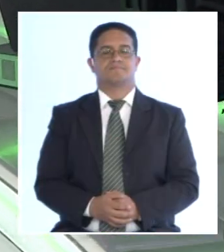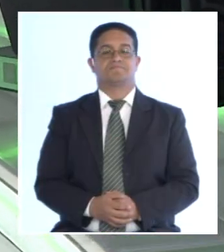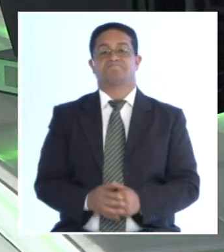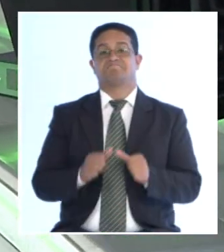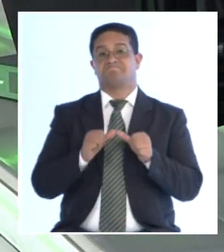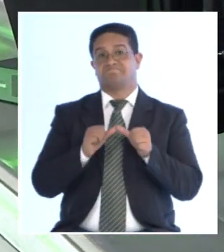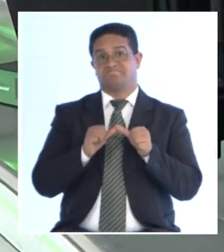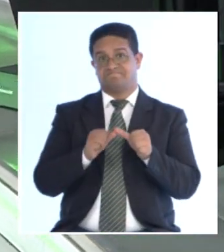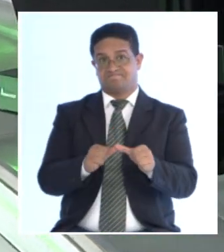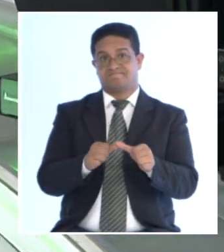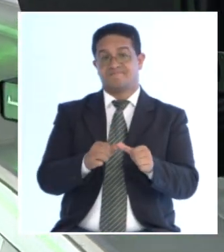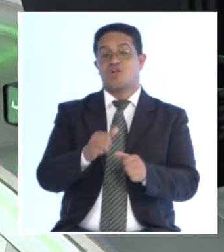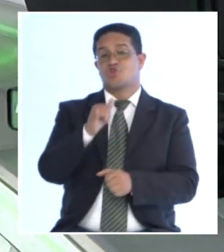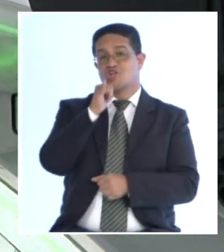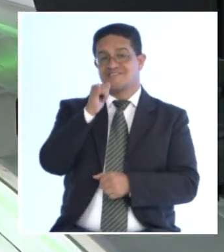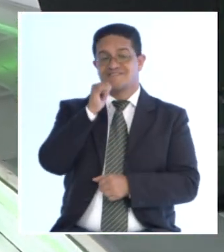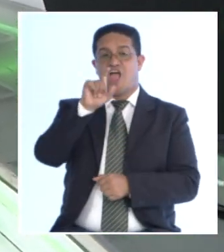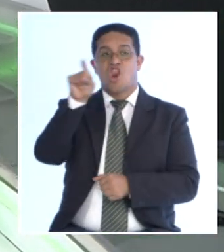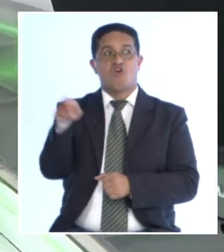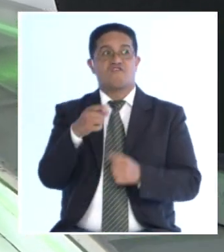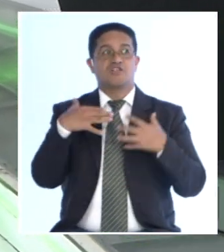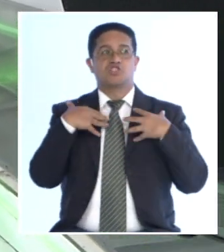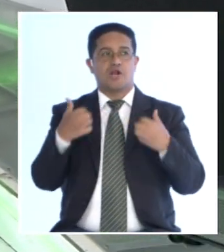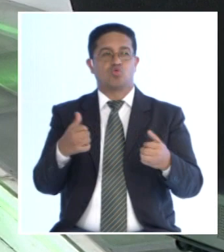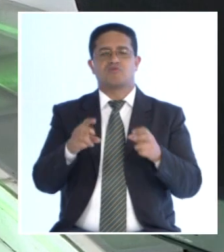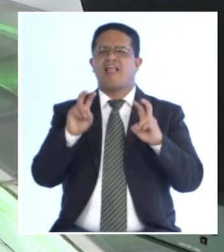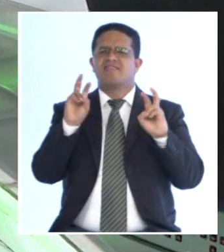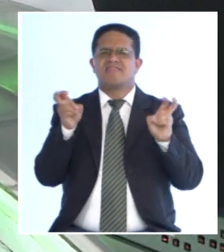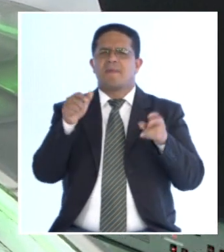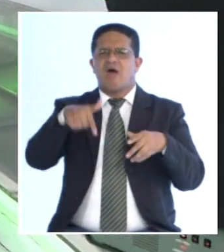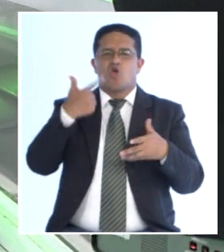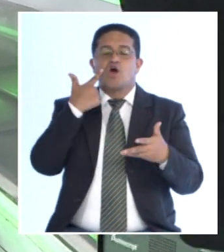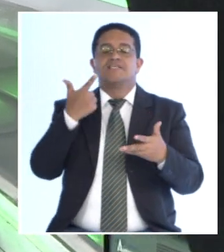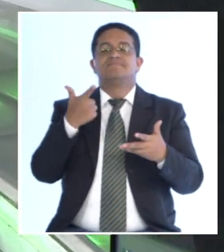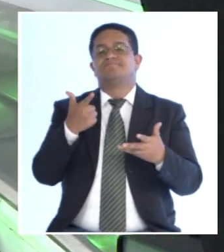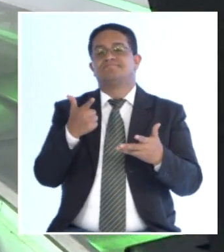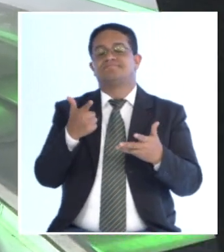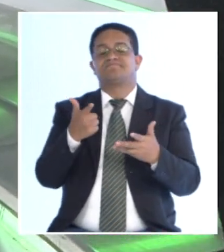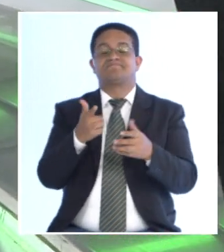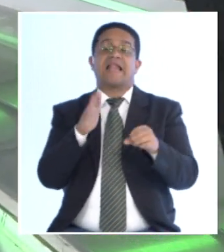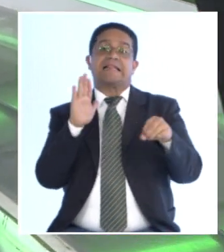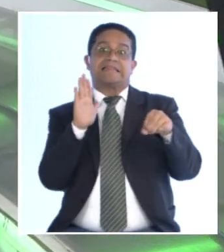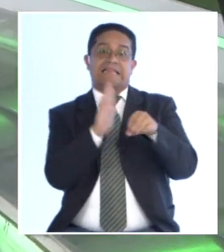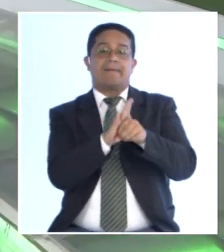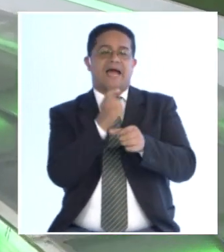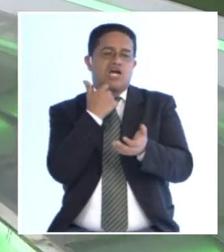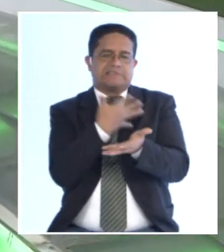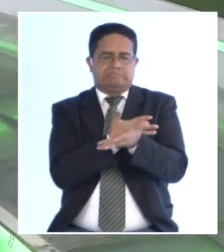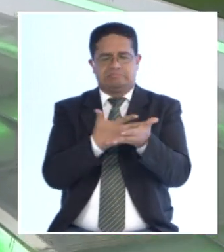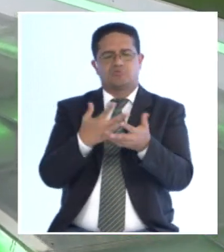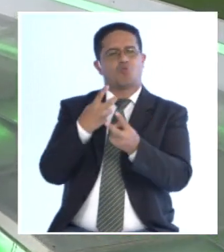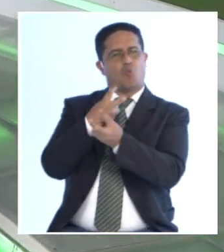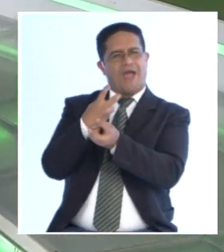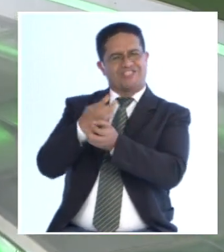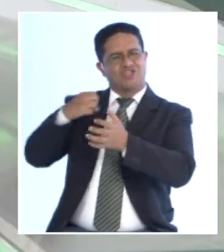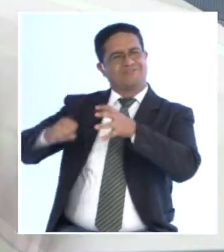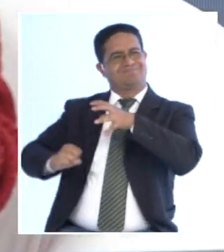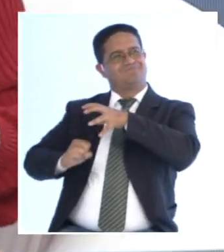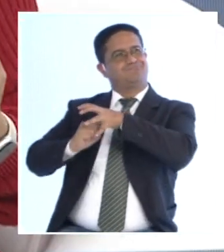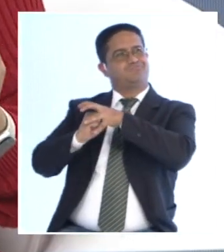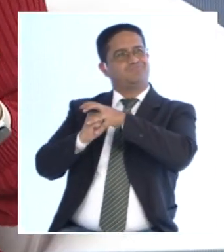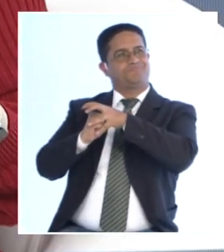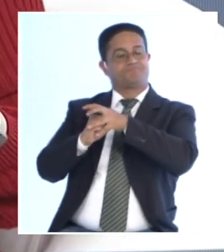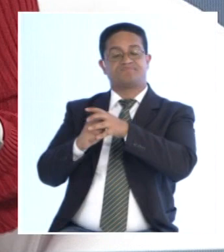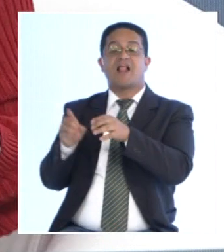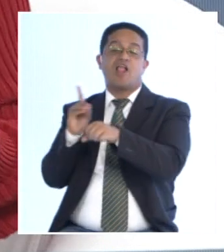Seguimos con más de noticias Globovisión Salud y estamos hablando sobre la necrosis avascular de la cabeza femoral y el doctor Leopoldo Maizo